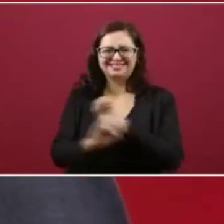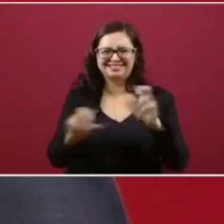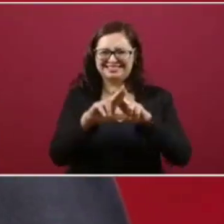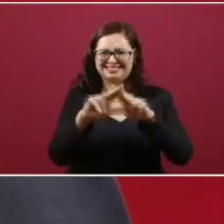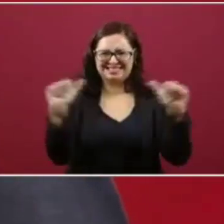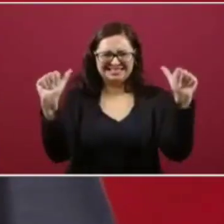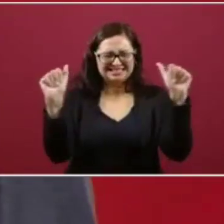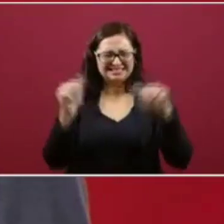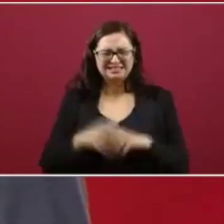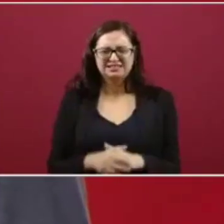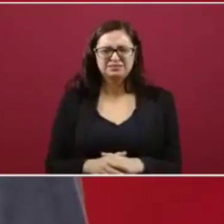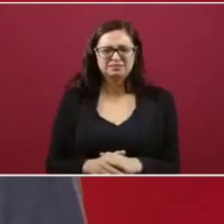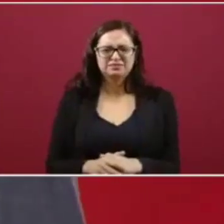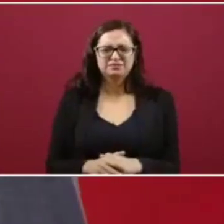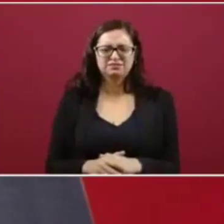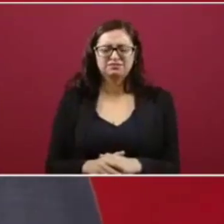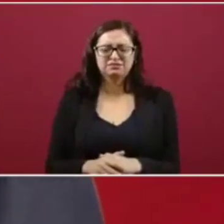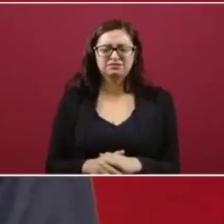¿Quién sabe